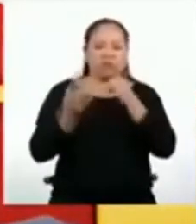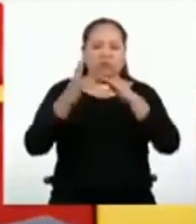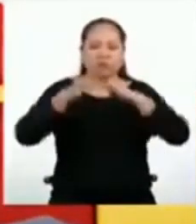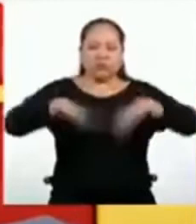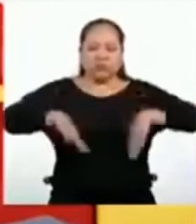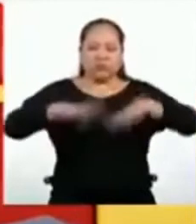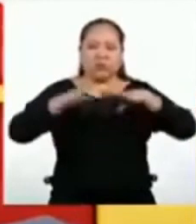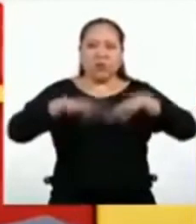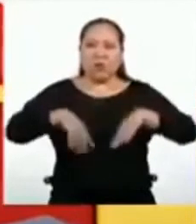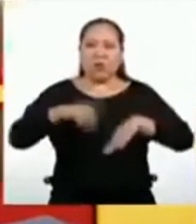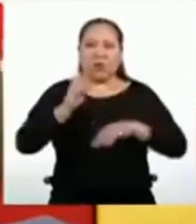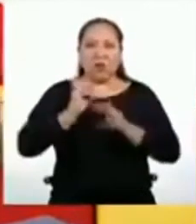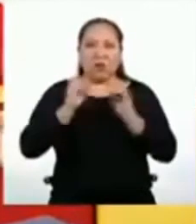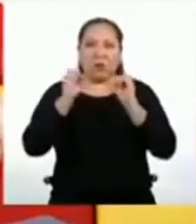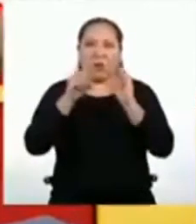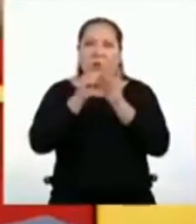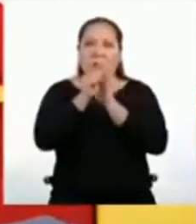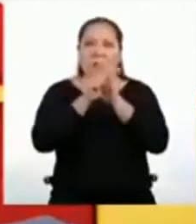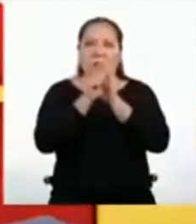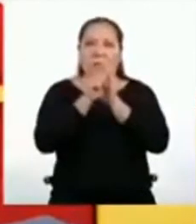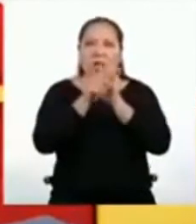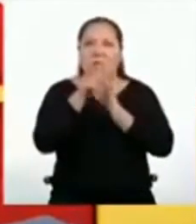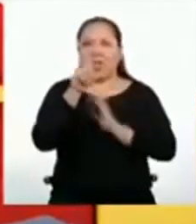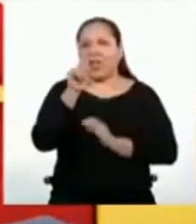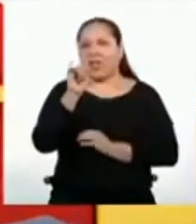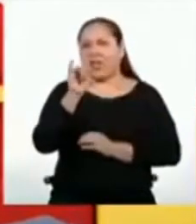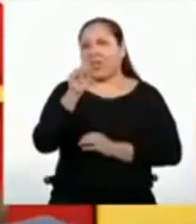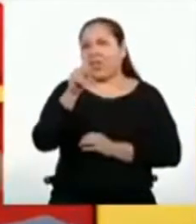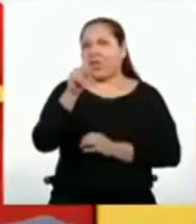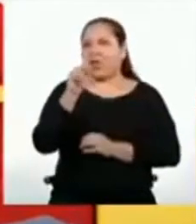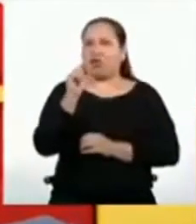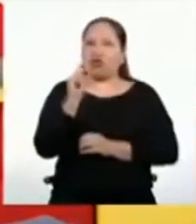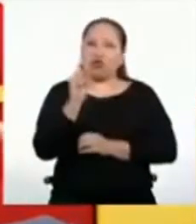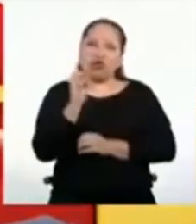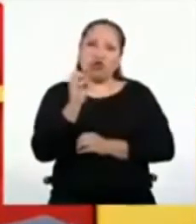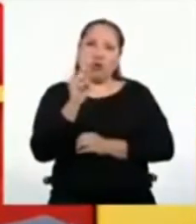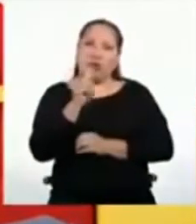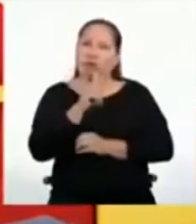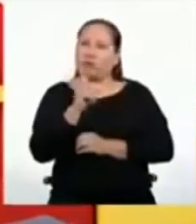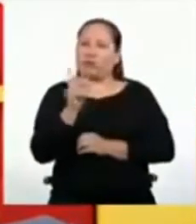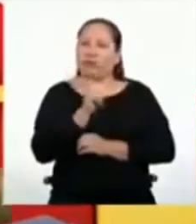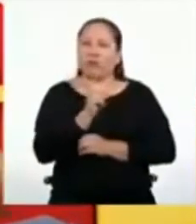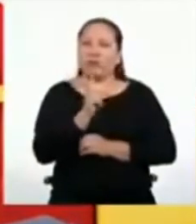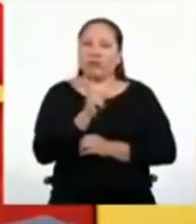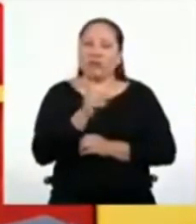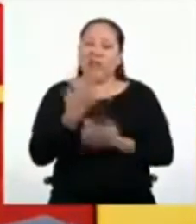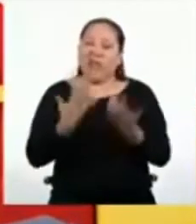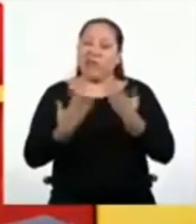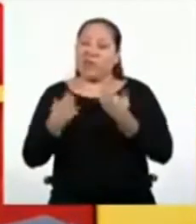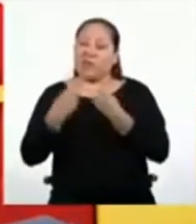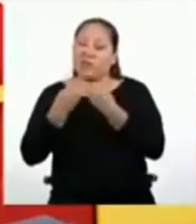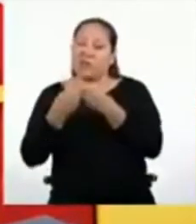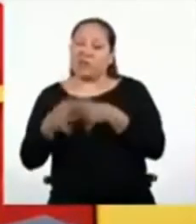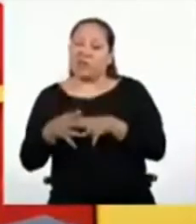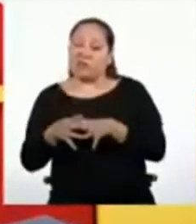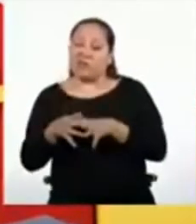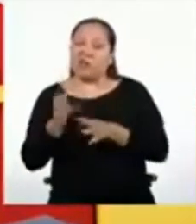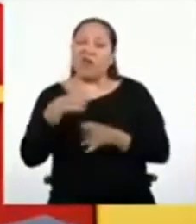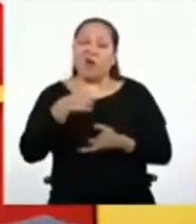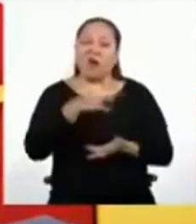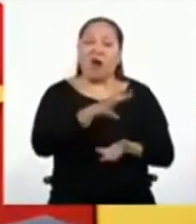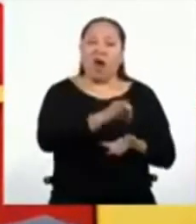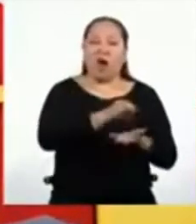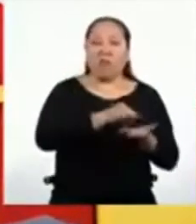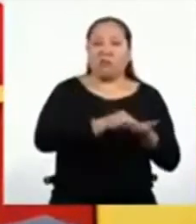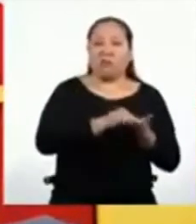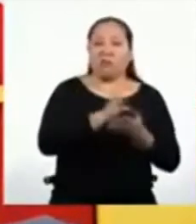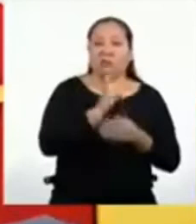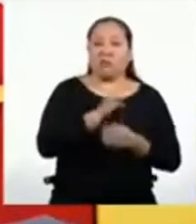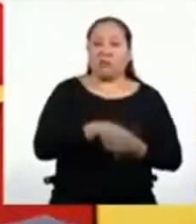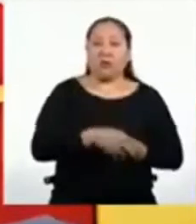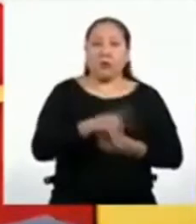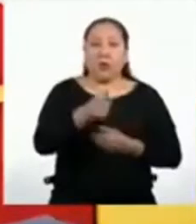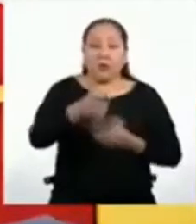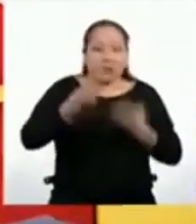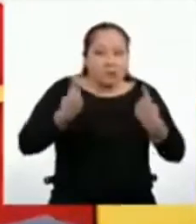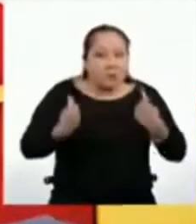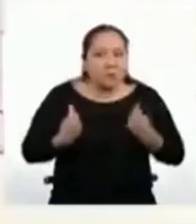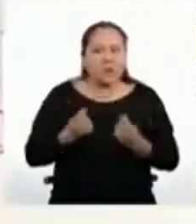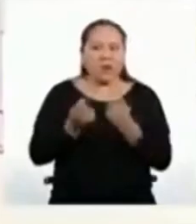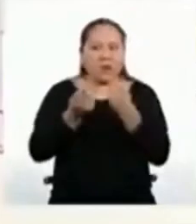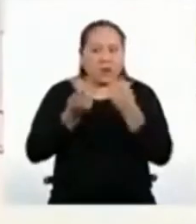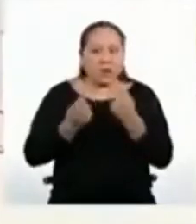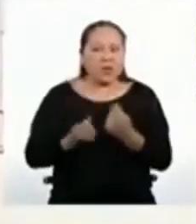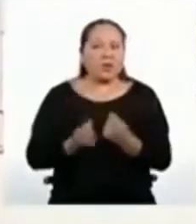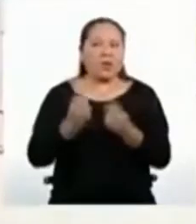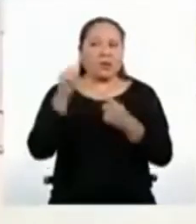hacer TikTok. O bueno, pongámoslo como última opción. Si fracaso en esto, me bajo la aplicación. Pero que no se diga que no luchaste el último